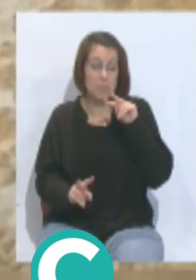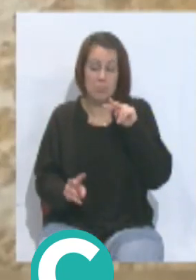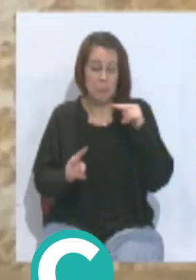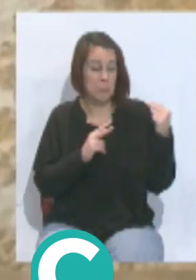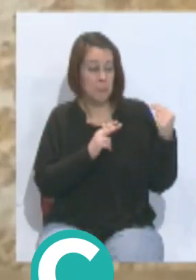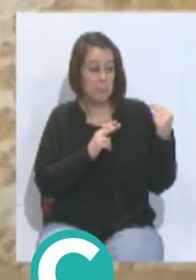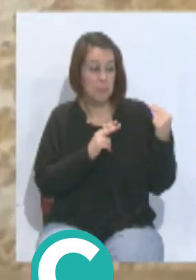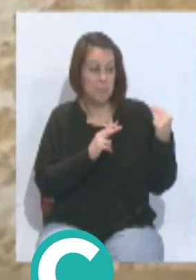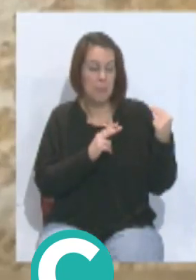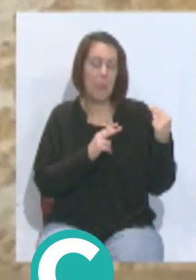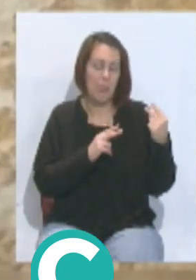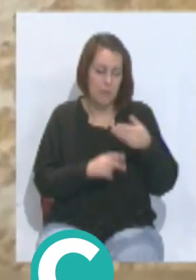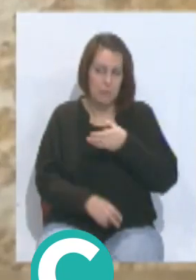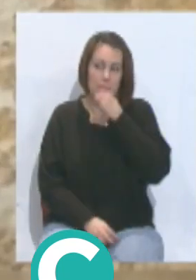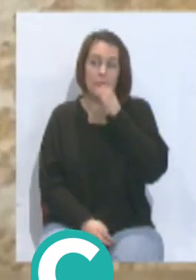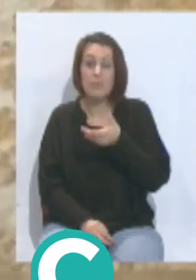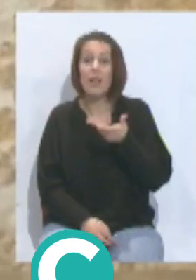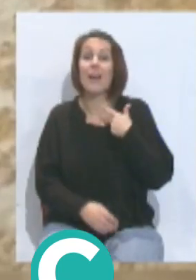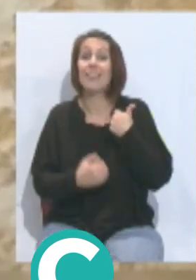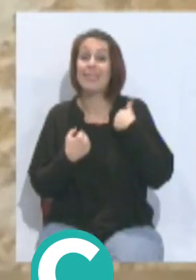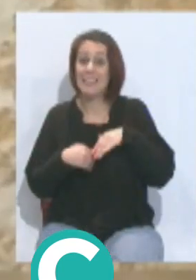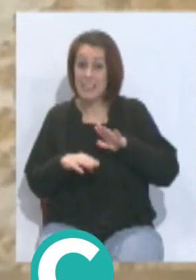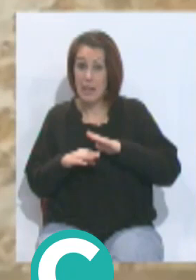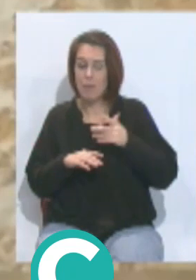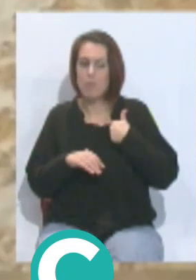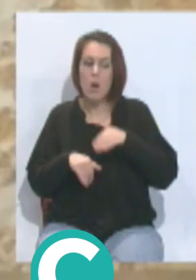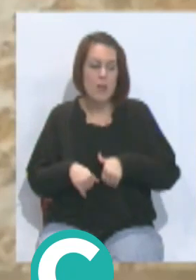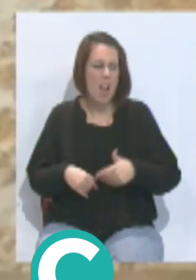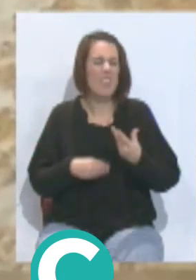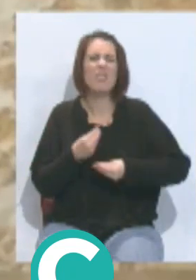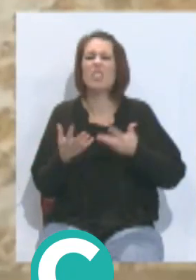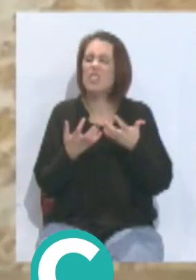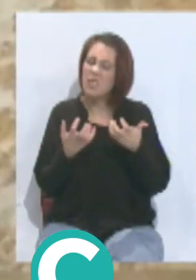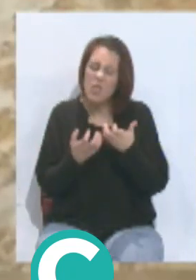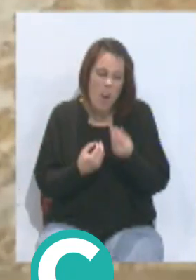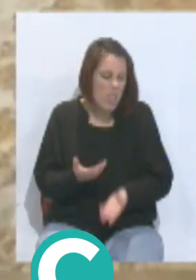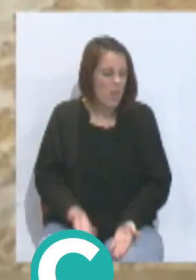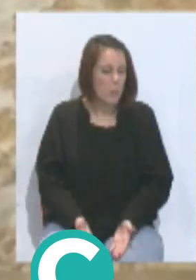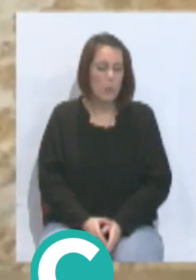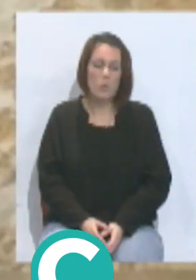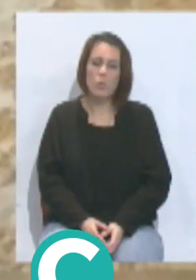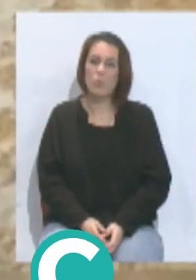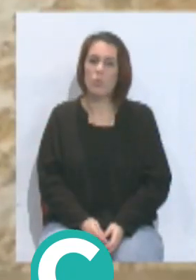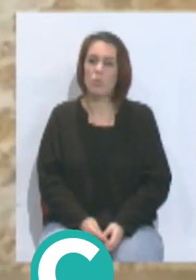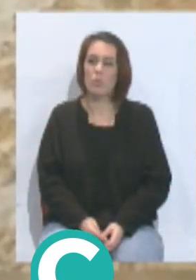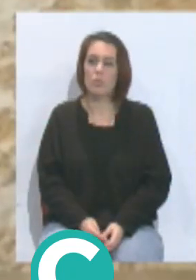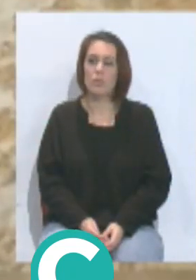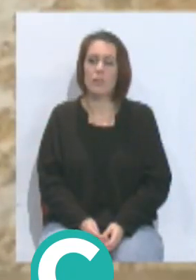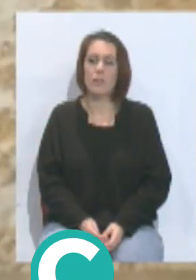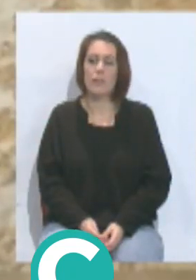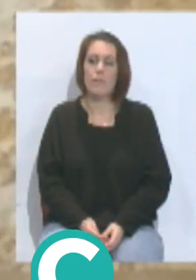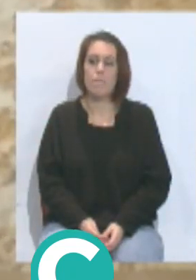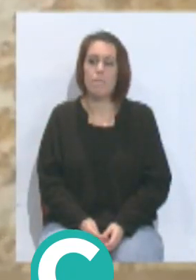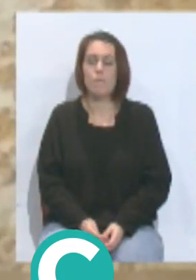mí. Pasaron, pues. Y ya de vuelta con... Yo, ¿qué vamos a hacer con el estribillo? No es que, no es cuánto.